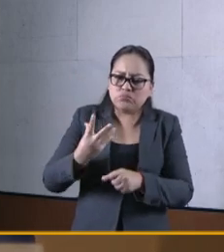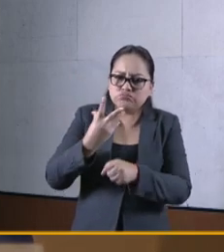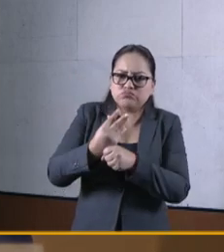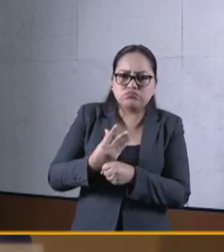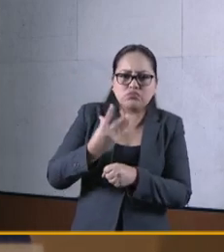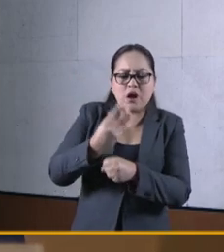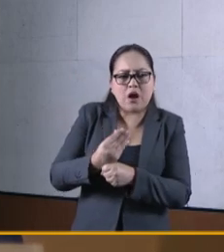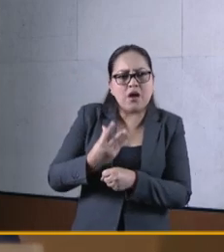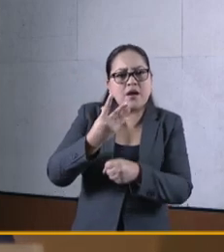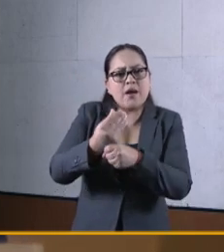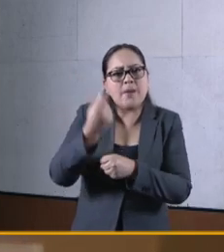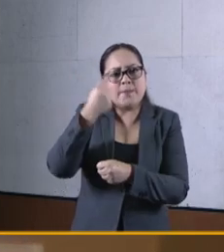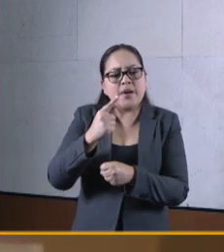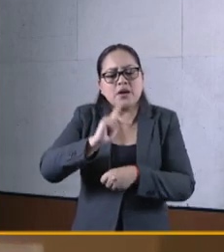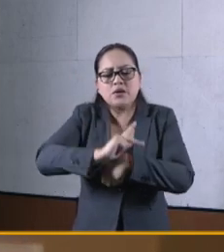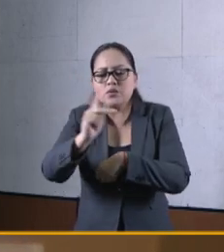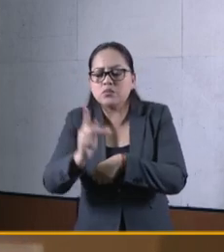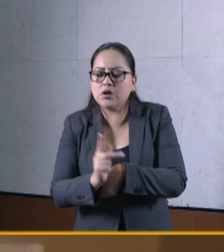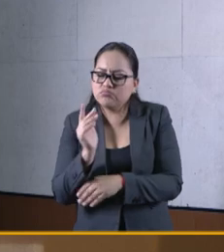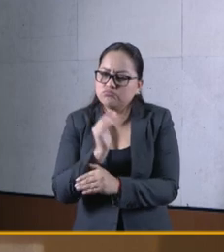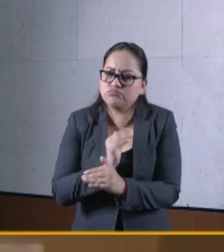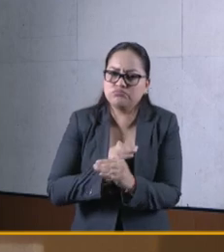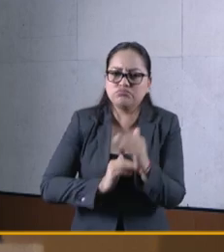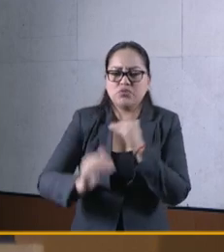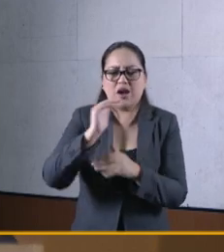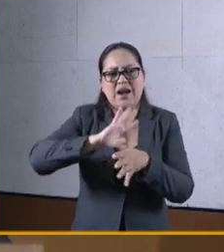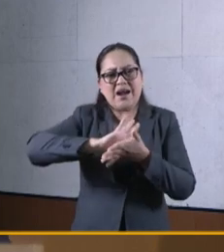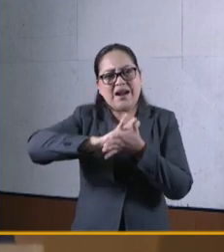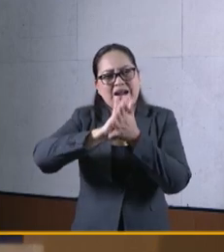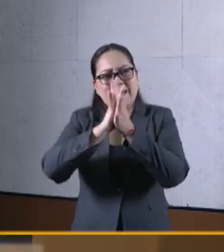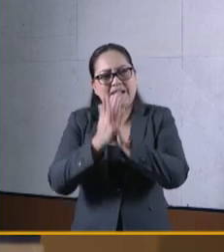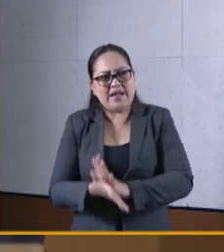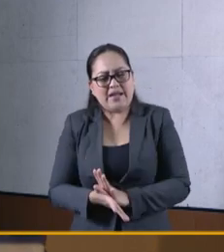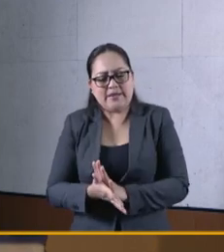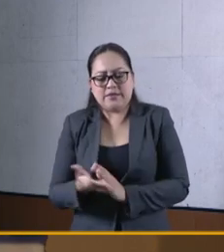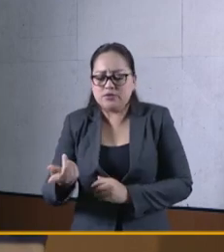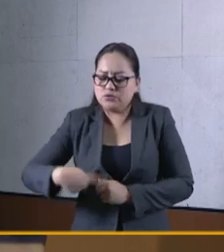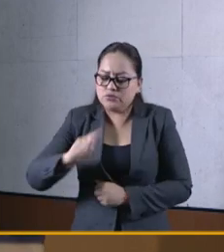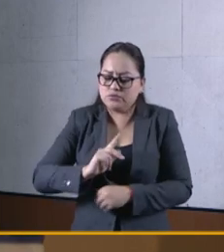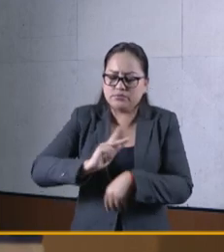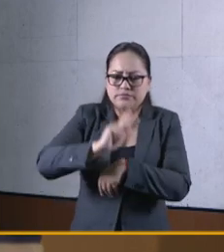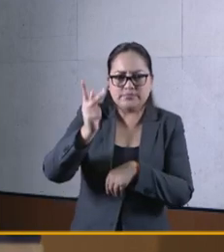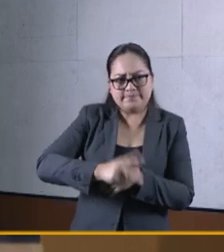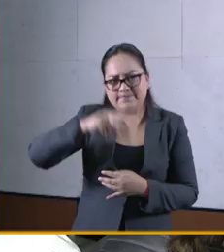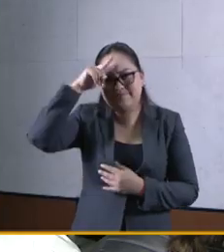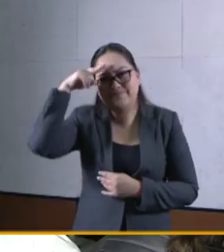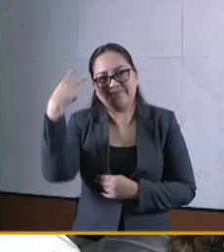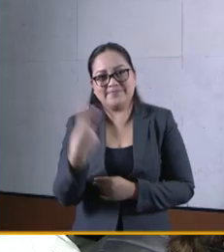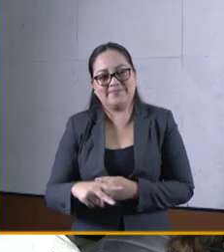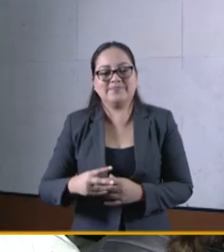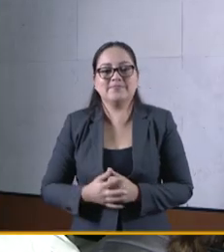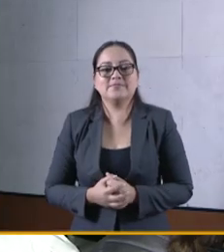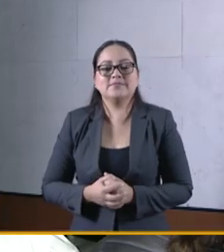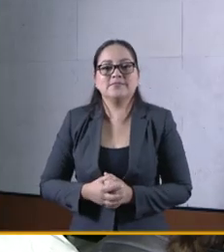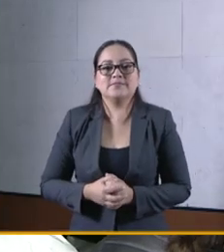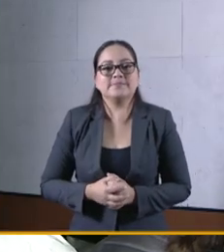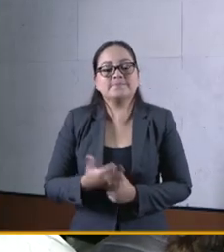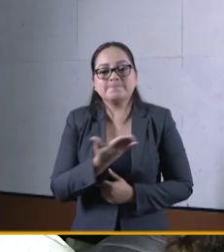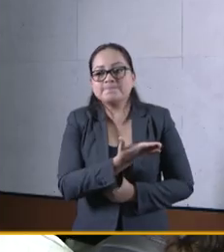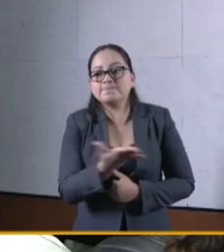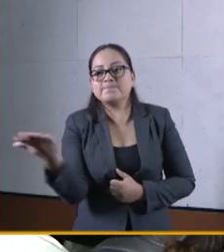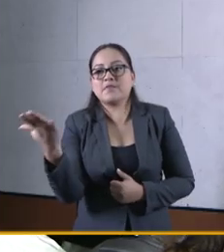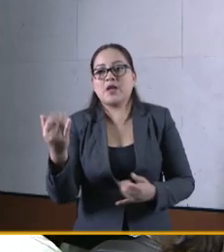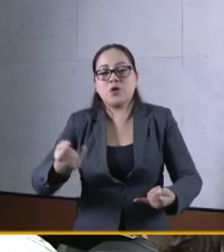transformación y prosperidad del país al que nos debemos jóvenes